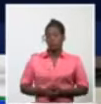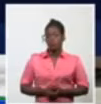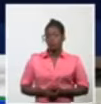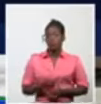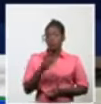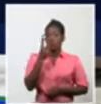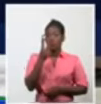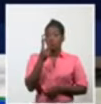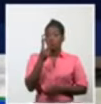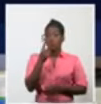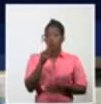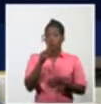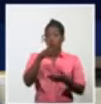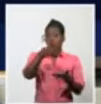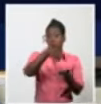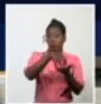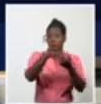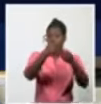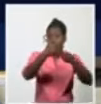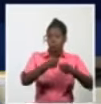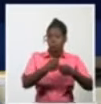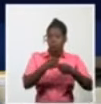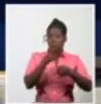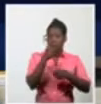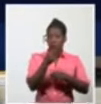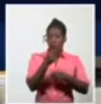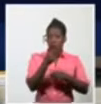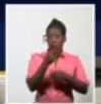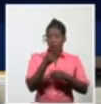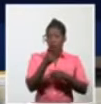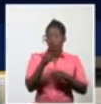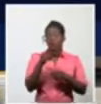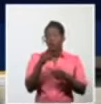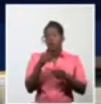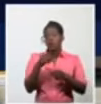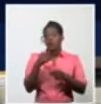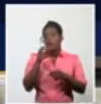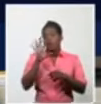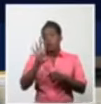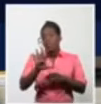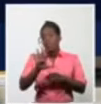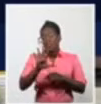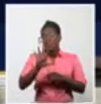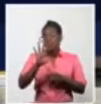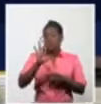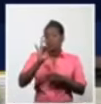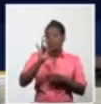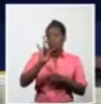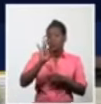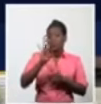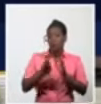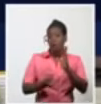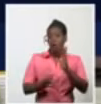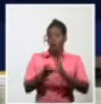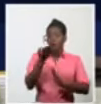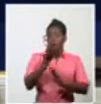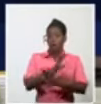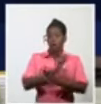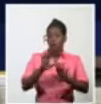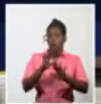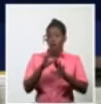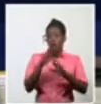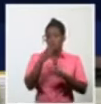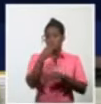siempre mencionamos, y 575 altas que se han dado ya de los